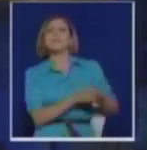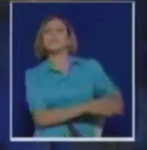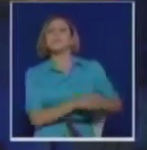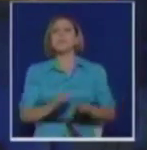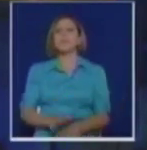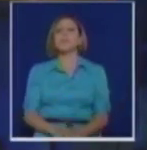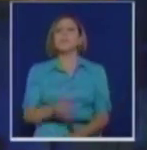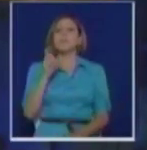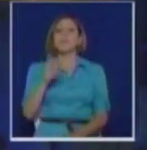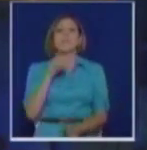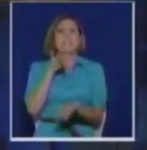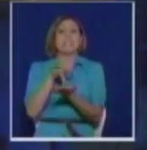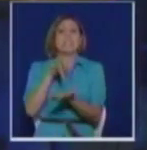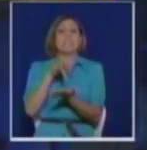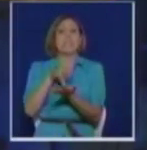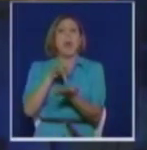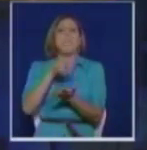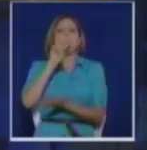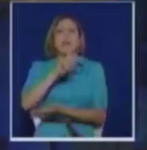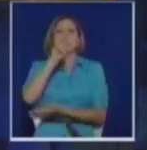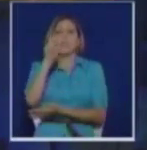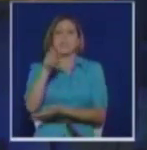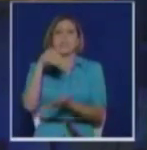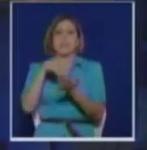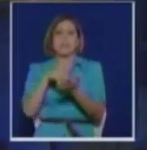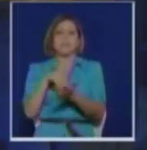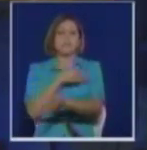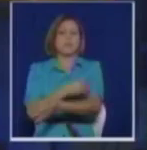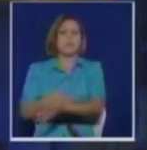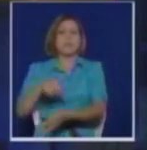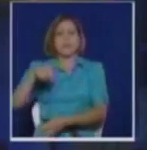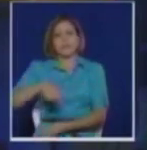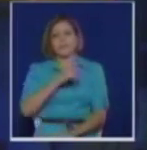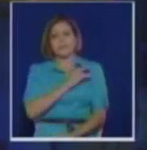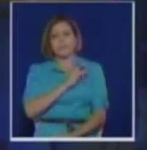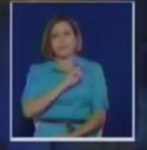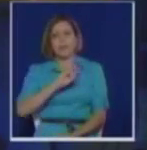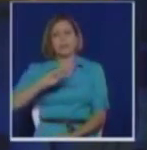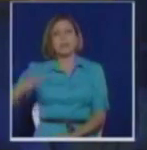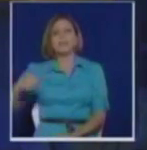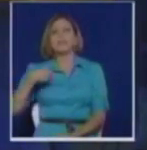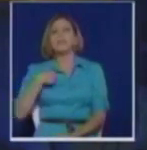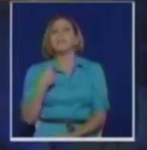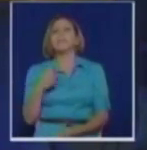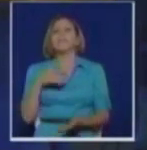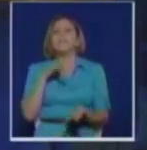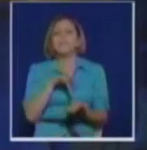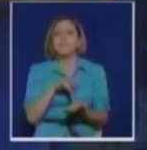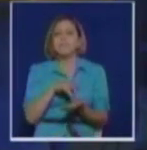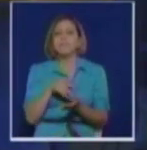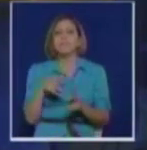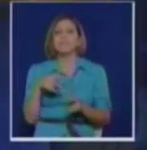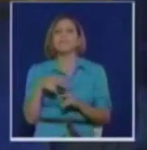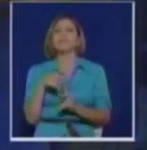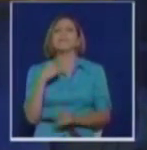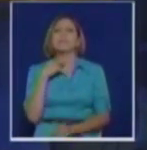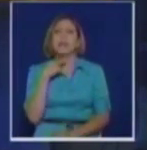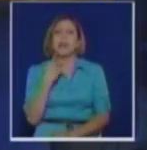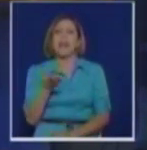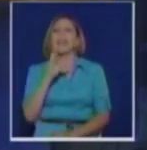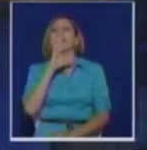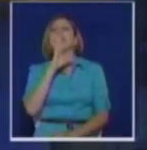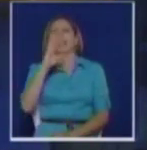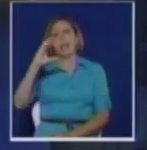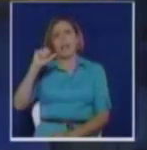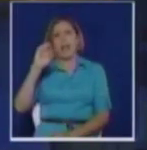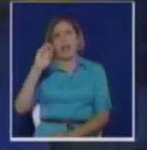que supera los 26 mil millones de pesos, el Hospital Universitario del Valle suspendió desde hoy el servicio de salud a los usuarios de Caprecom. Esta y